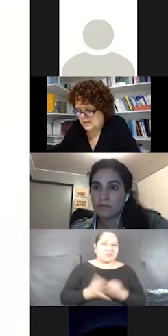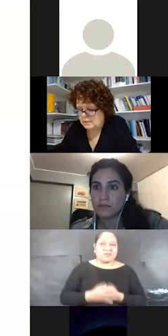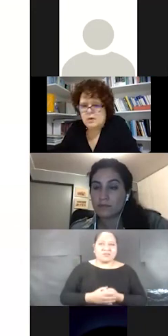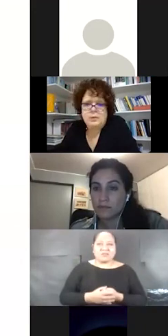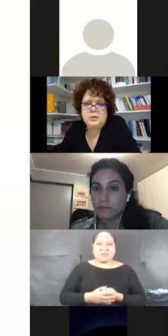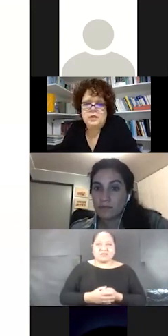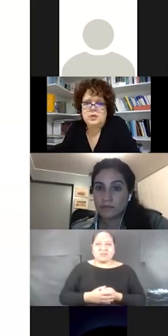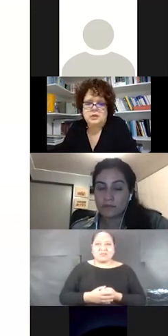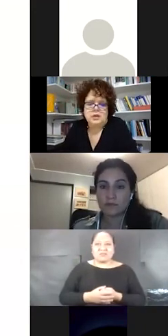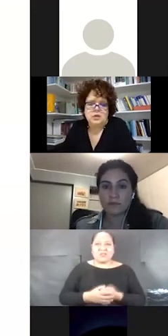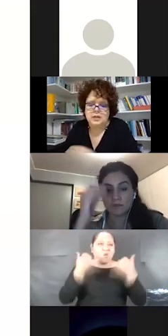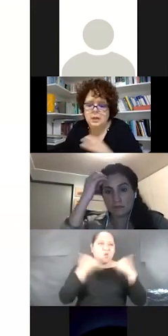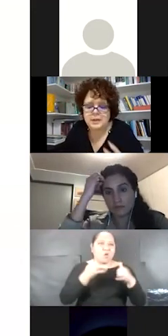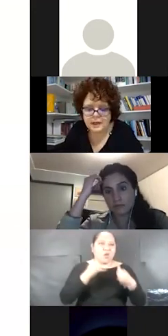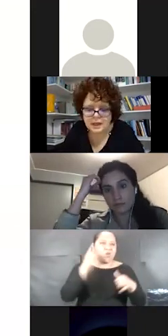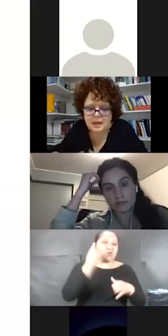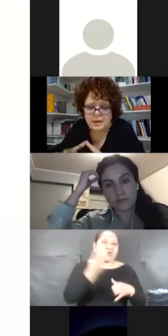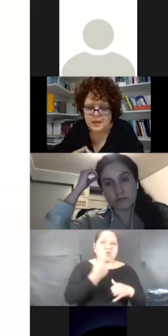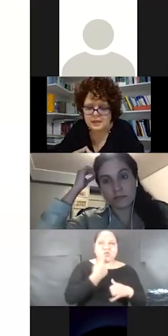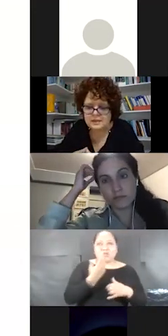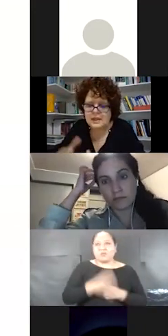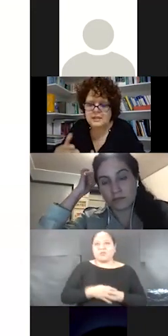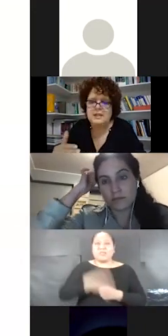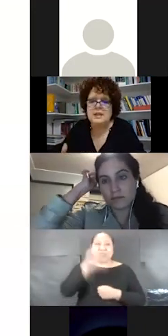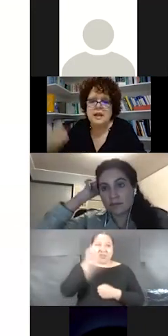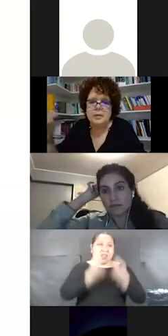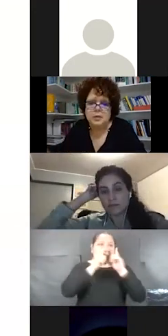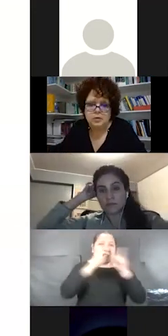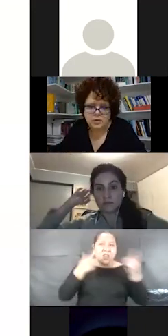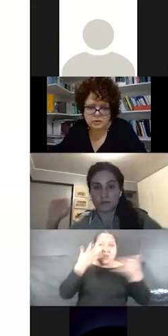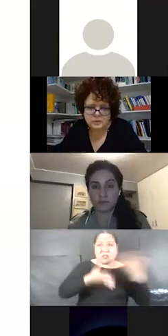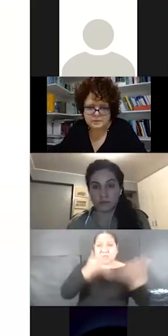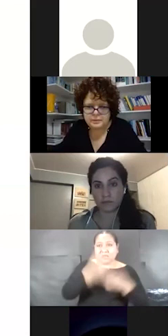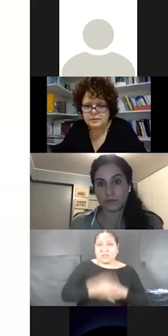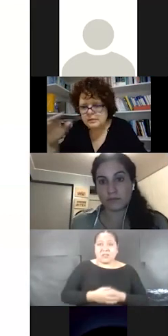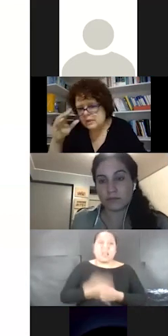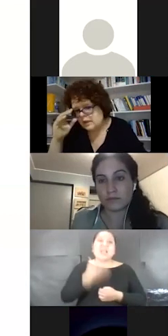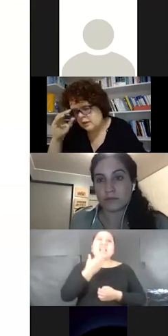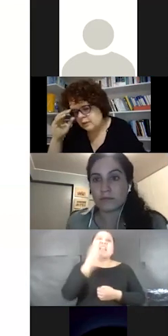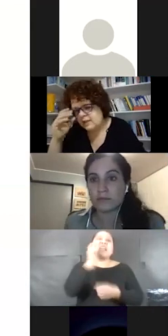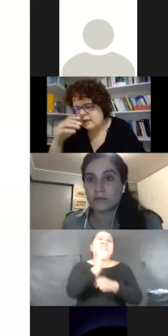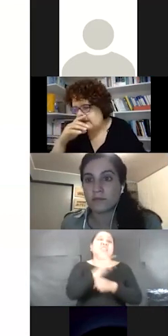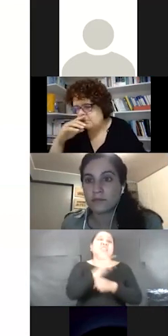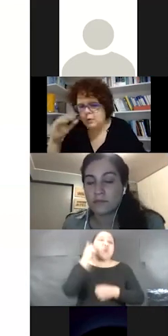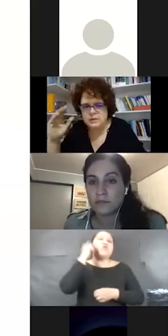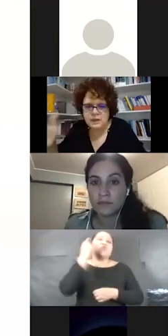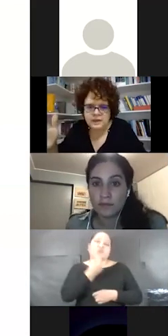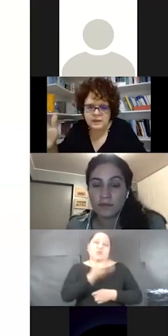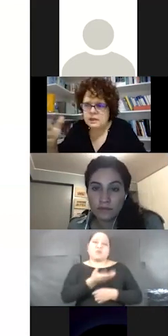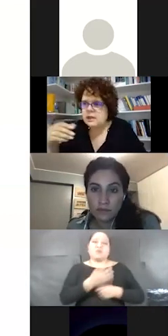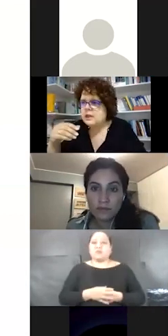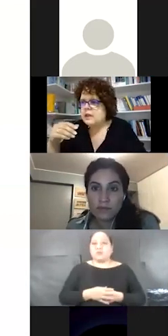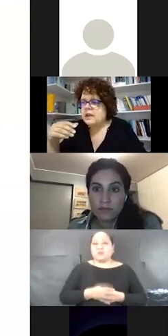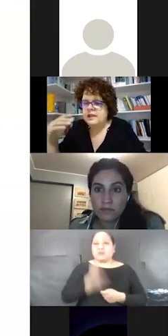¿cómo se llama? Con la persona sorda, ¿no? O sea, de todas maneras, la lengua de señas tiene que ser enseñada por sordos. Eso está ya dado por nuestra